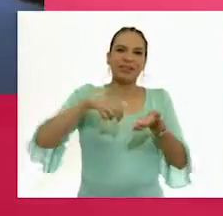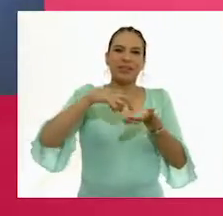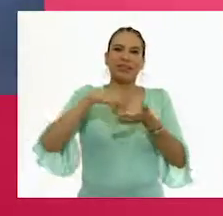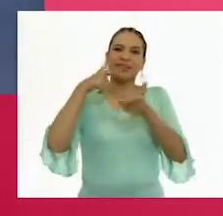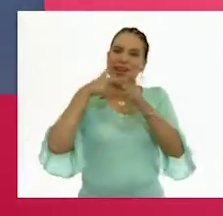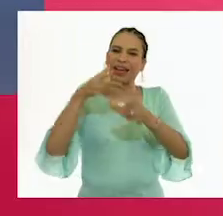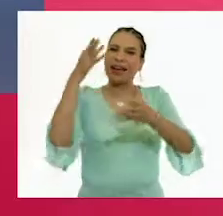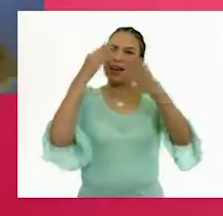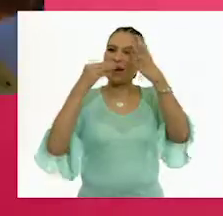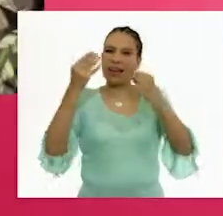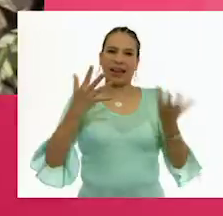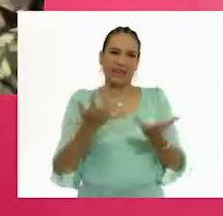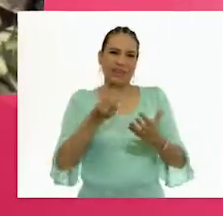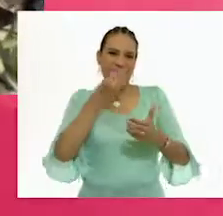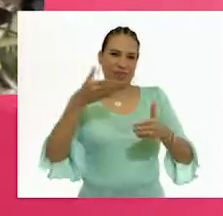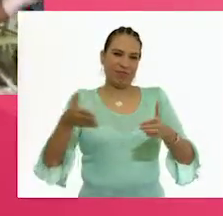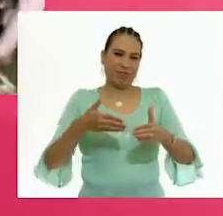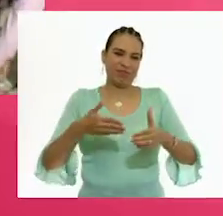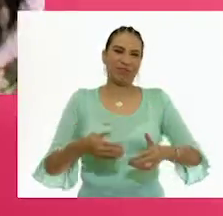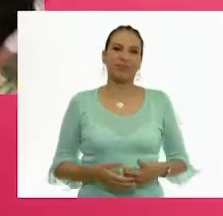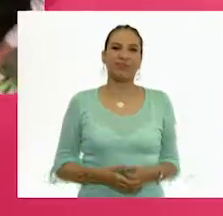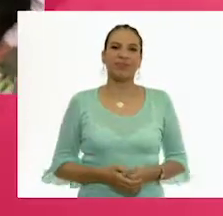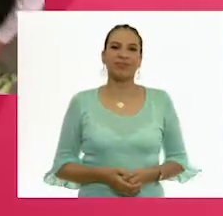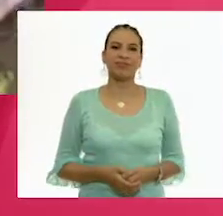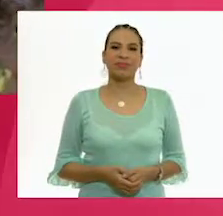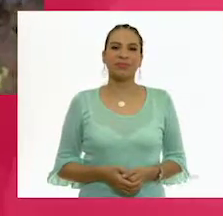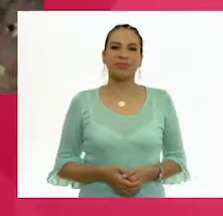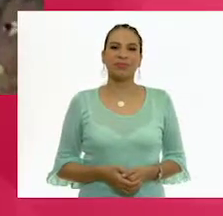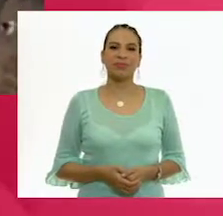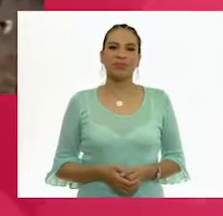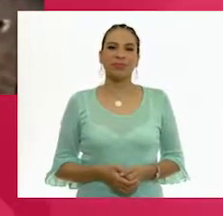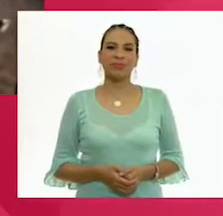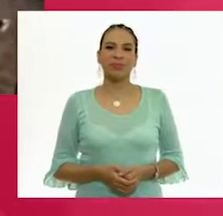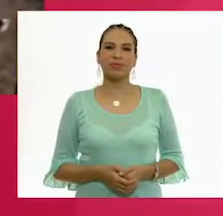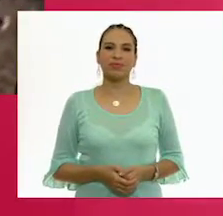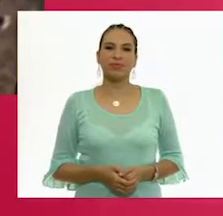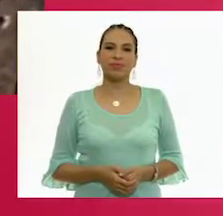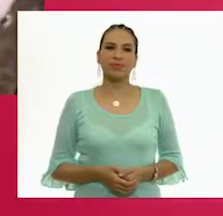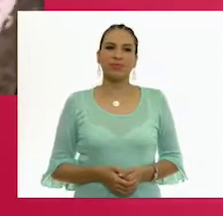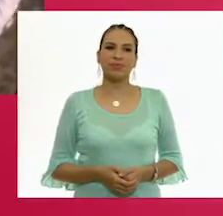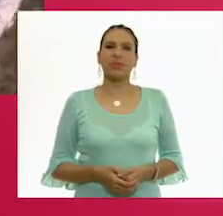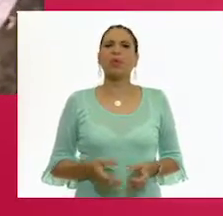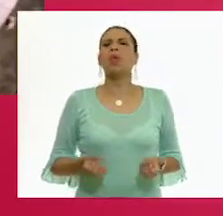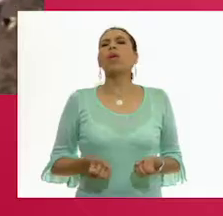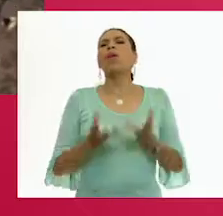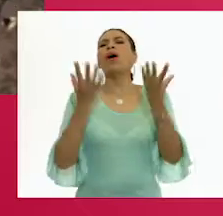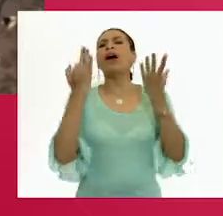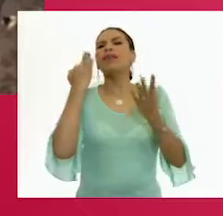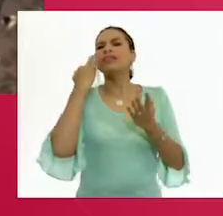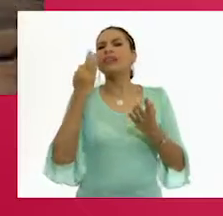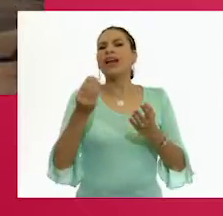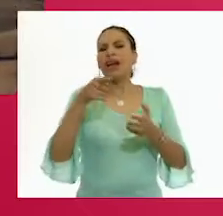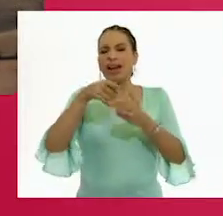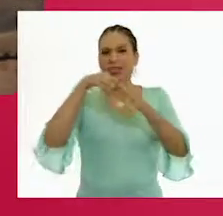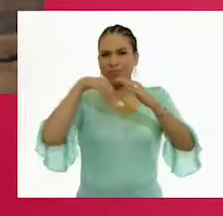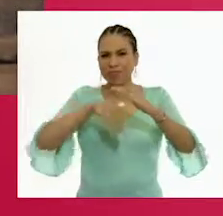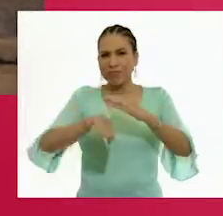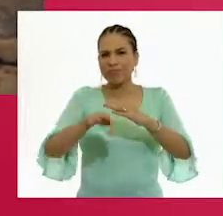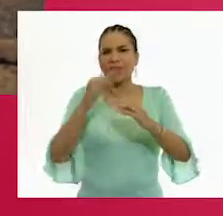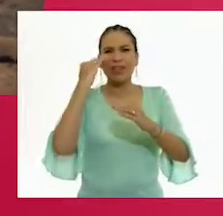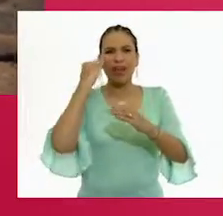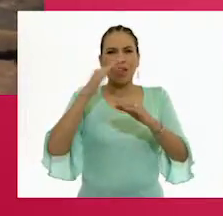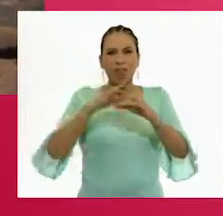trabajándolo. ¿Y como cuánto tiempo se tiene que dejar el chimbó en el horno?